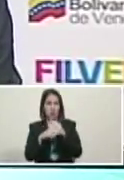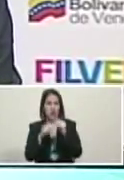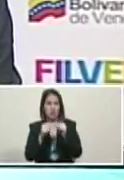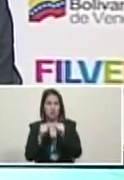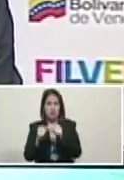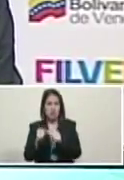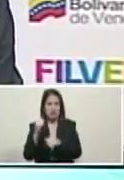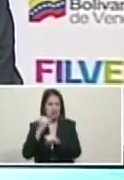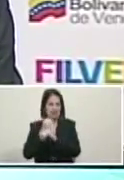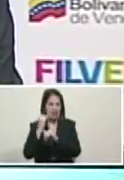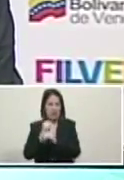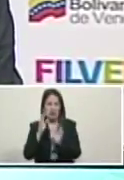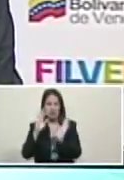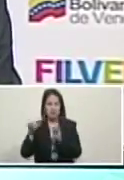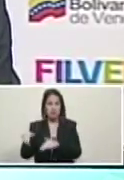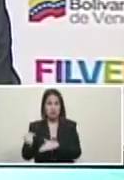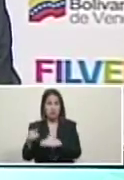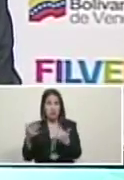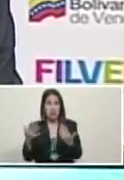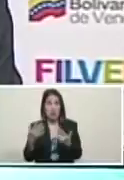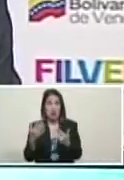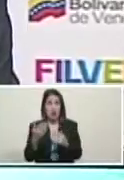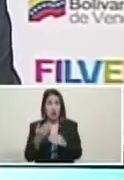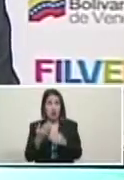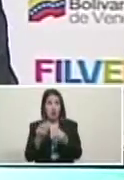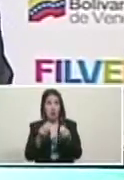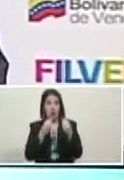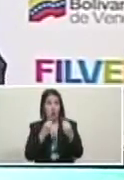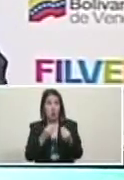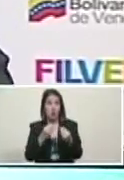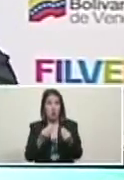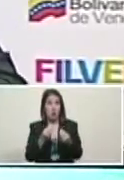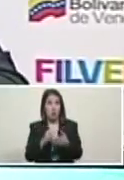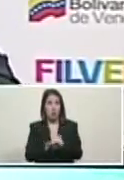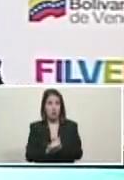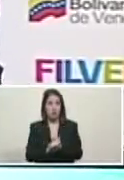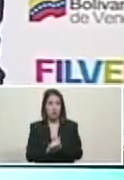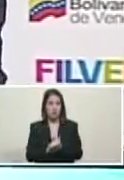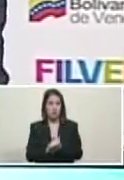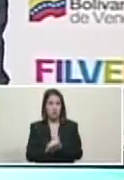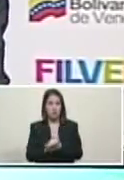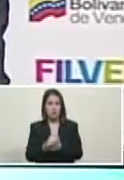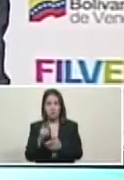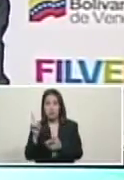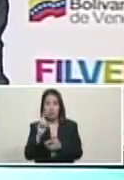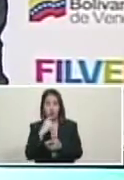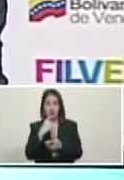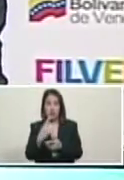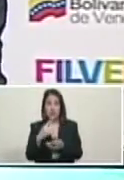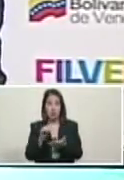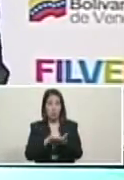relación con el alcance, la influencia definitiva que tienen hoy. No digamos de WhatsApp.